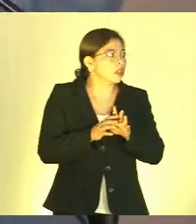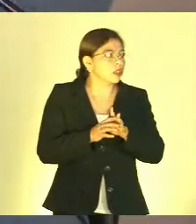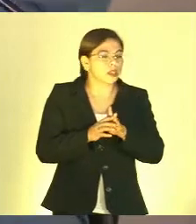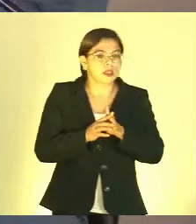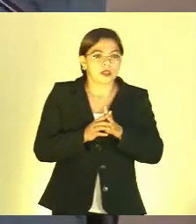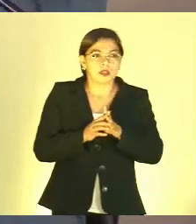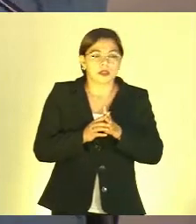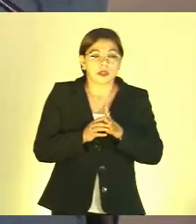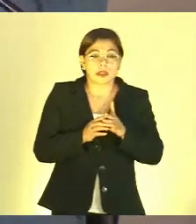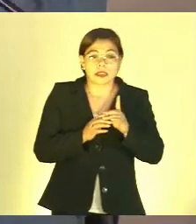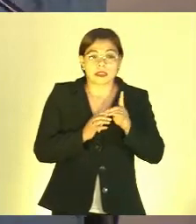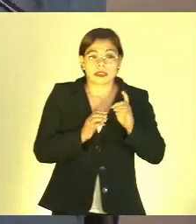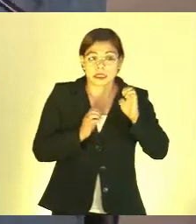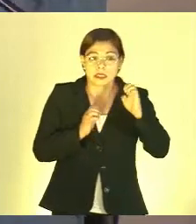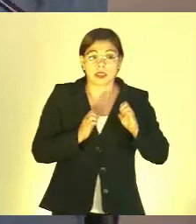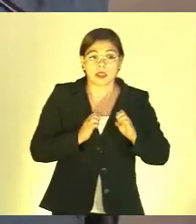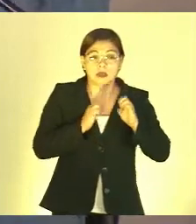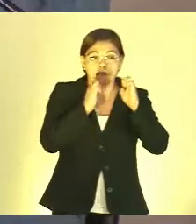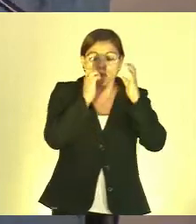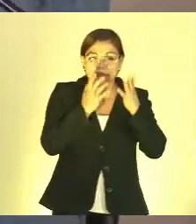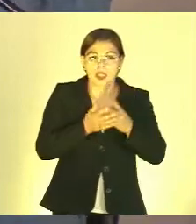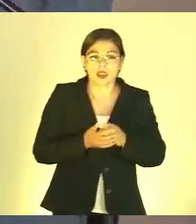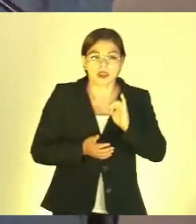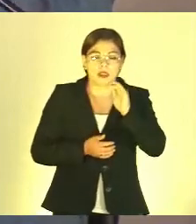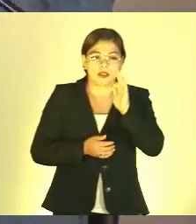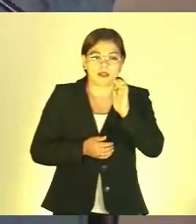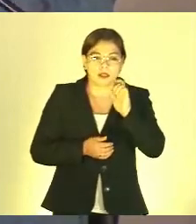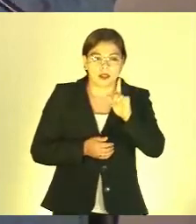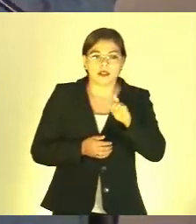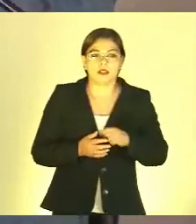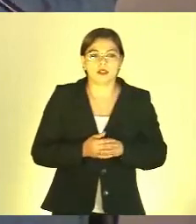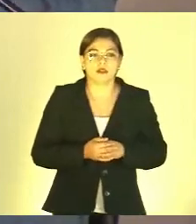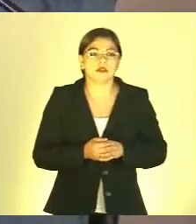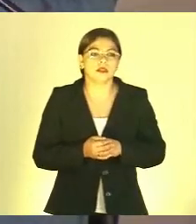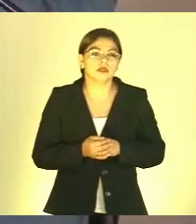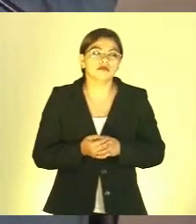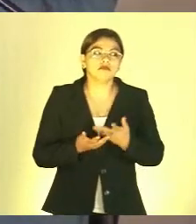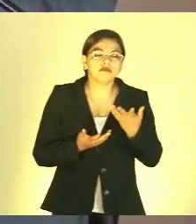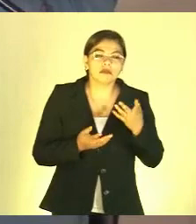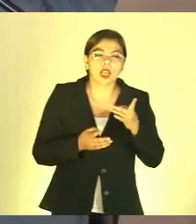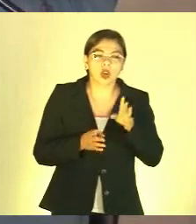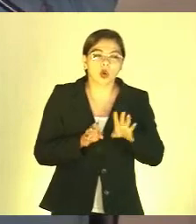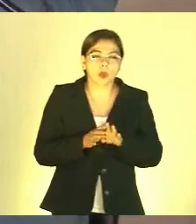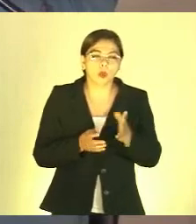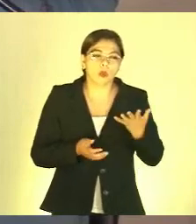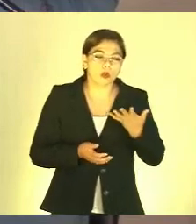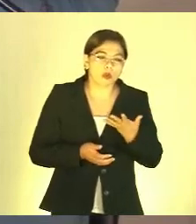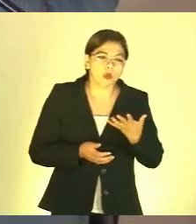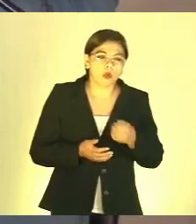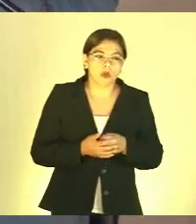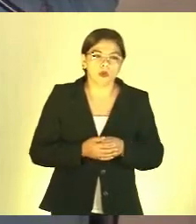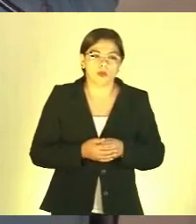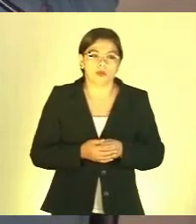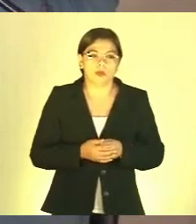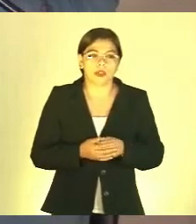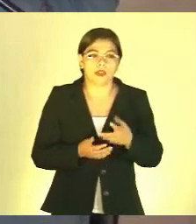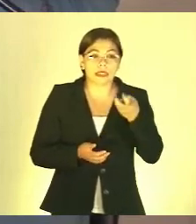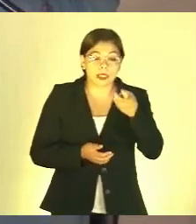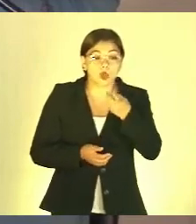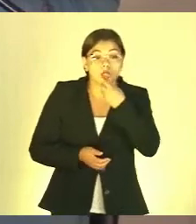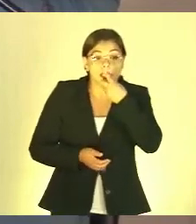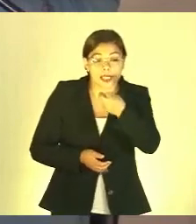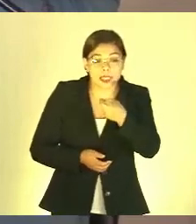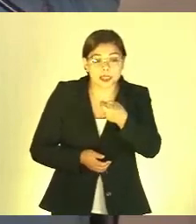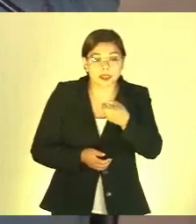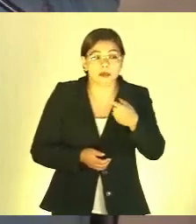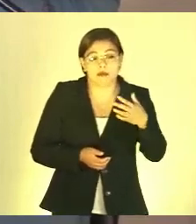Eiffel. Entonces es, además de todo, hay una acción y hay un, en esto que decían